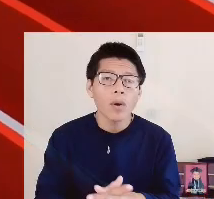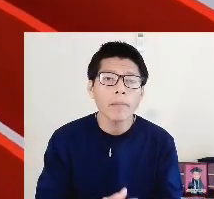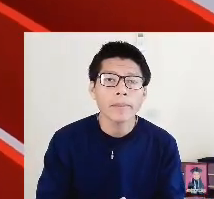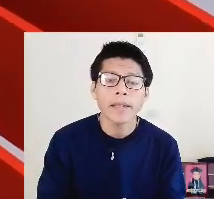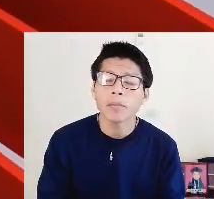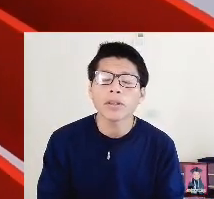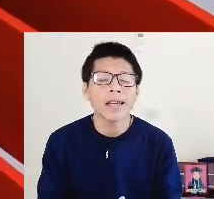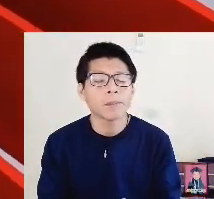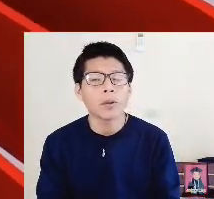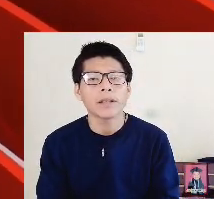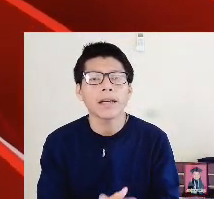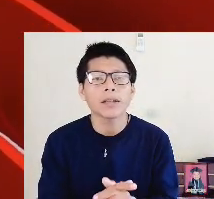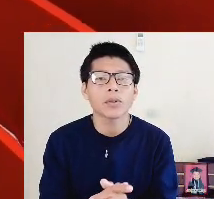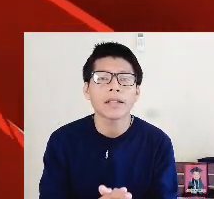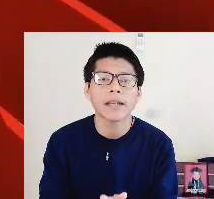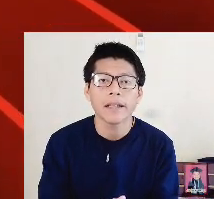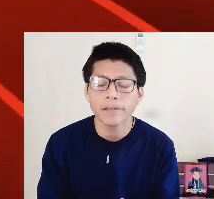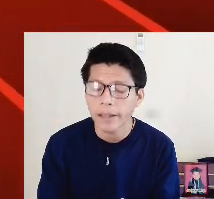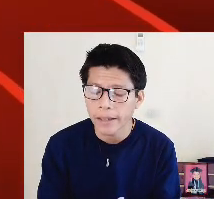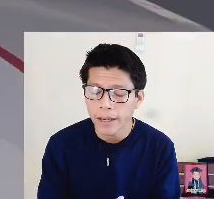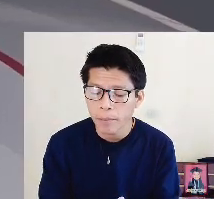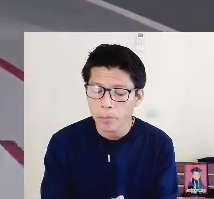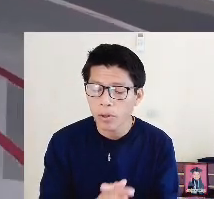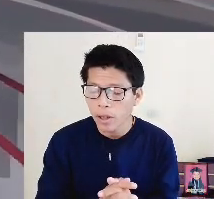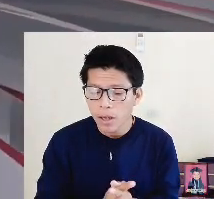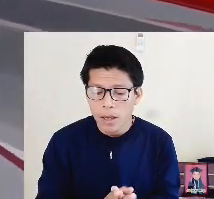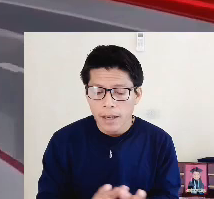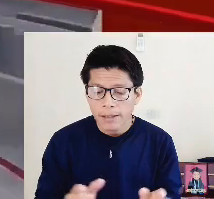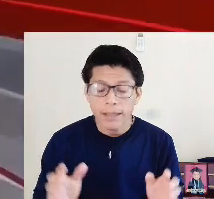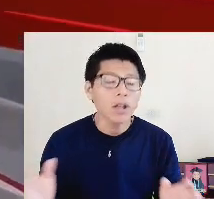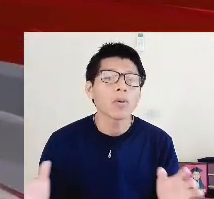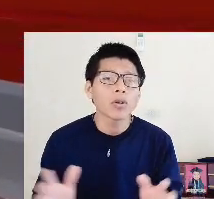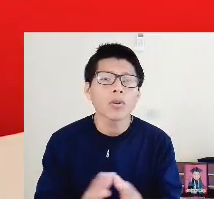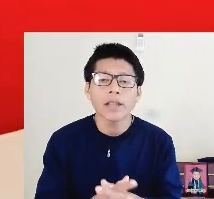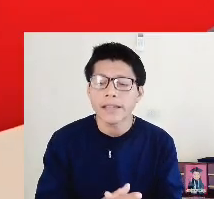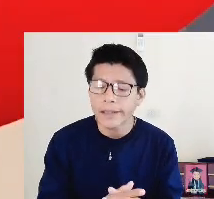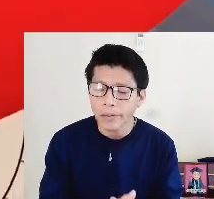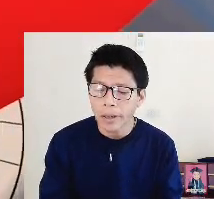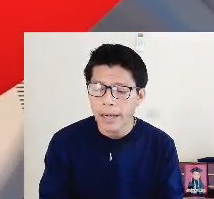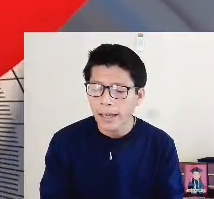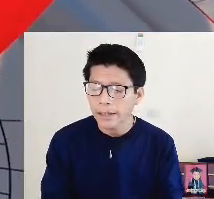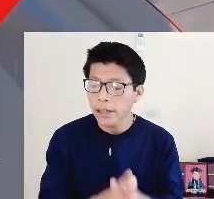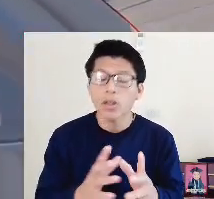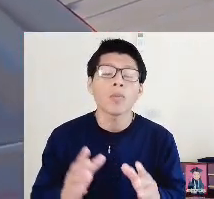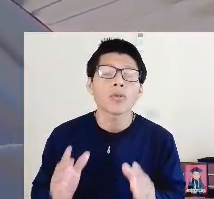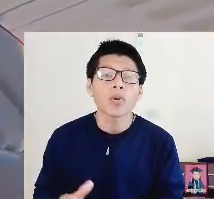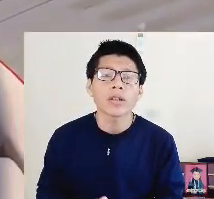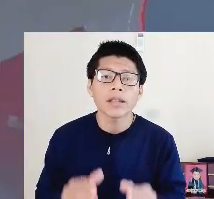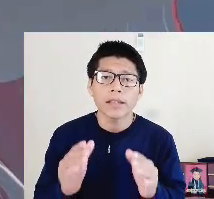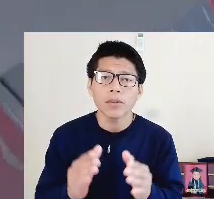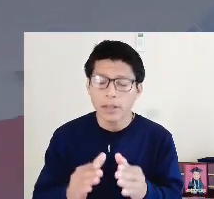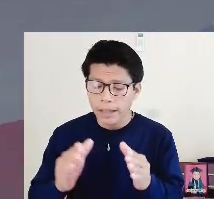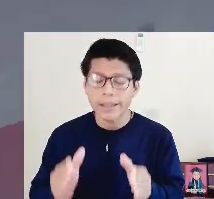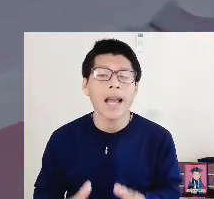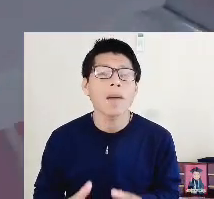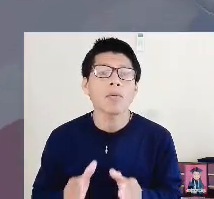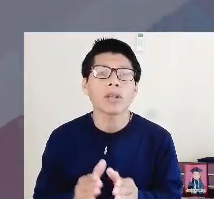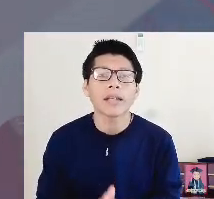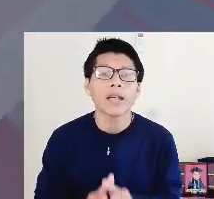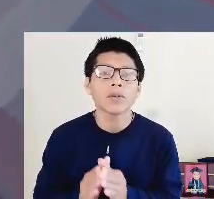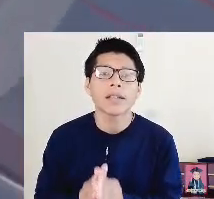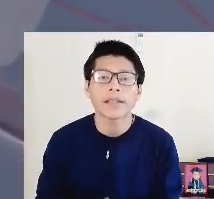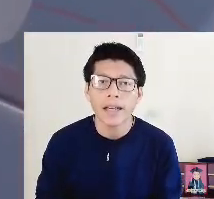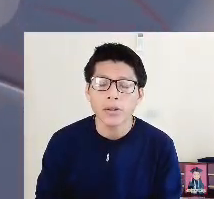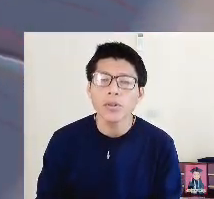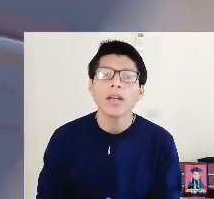Hola manita hermosa Espero que tengas un excelente día mi amor desde aquí como todos los días echándole ganas aquí como todos los días diciéndote que te